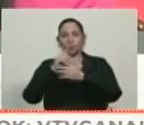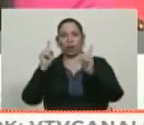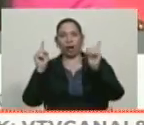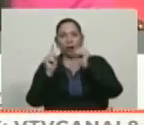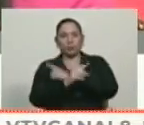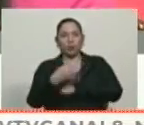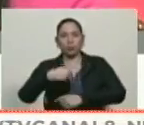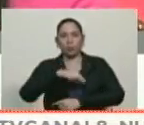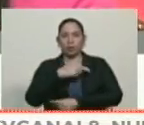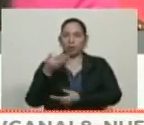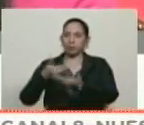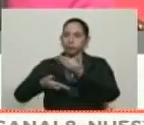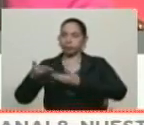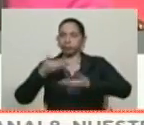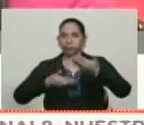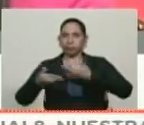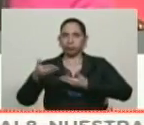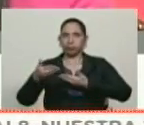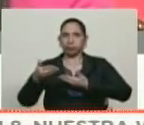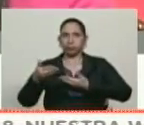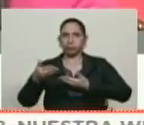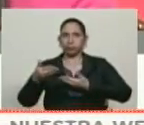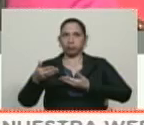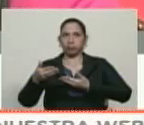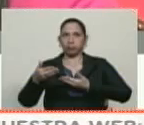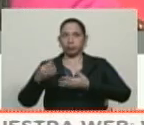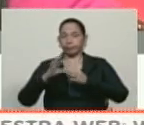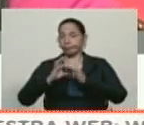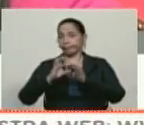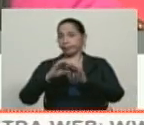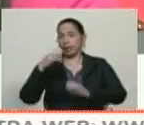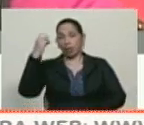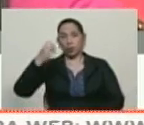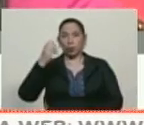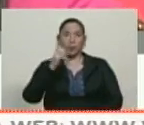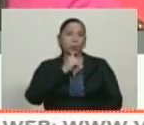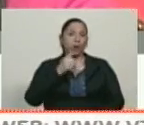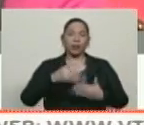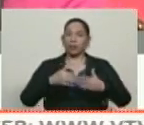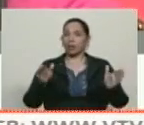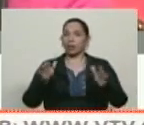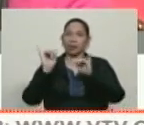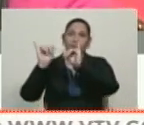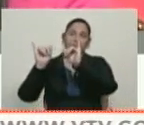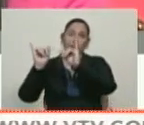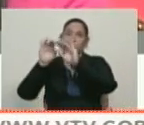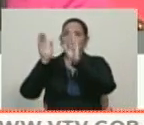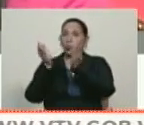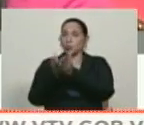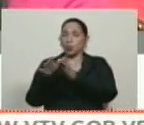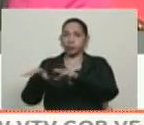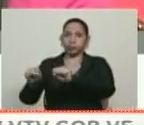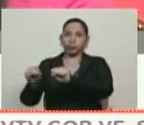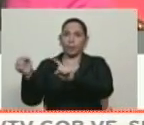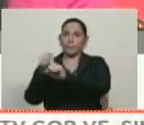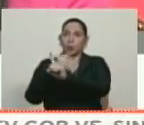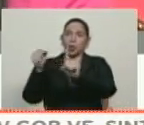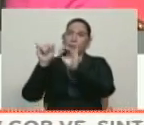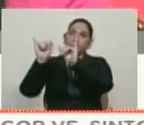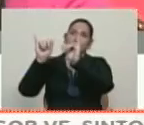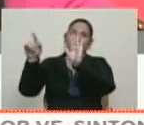nuestras relaciones. Y ciertamente Europa no da garantías. El mismo mundo capitalista viola sus propias